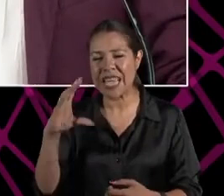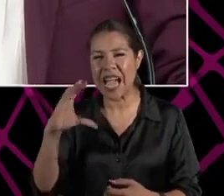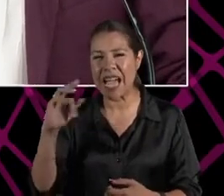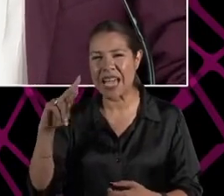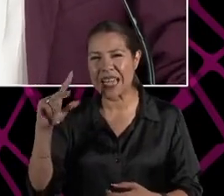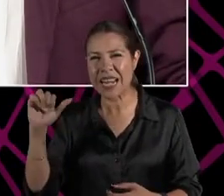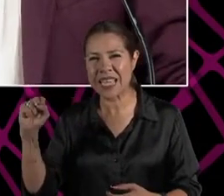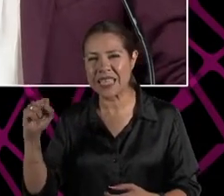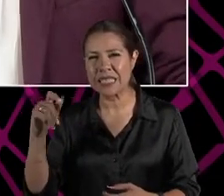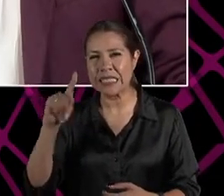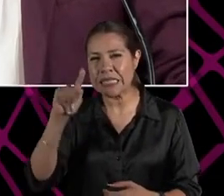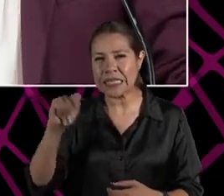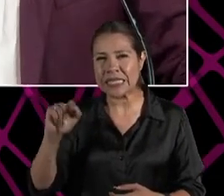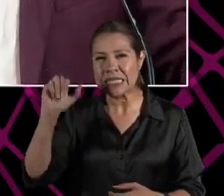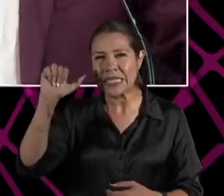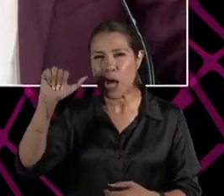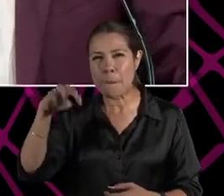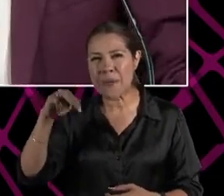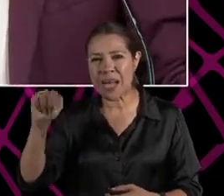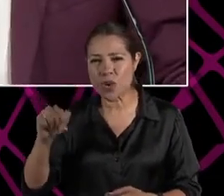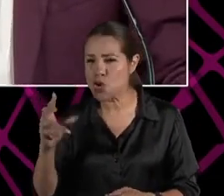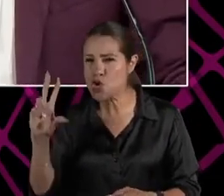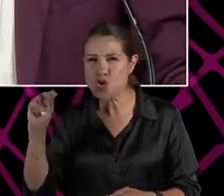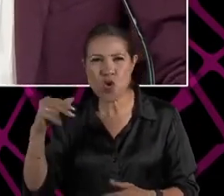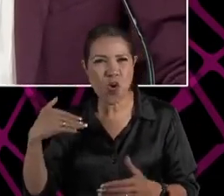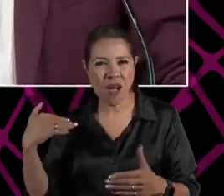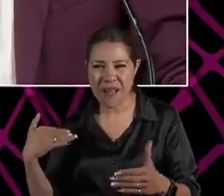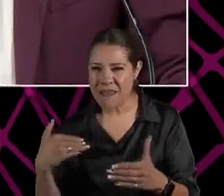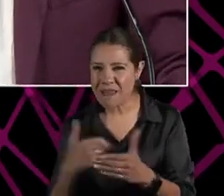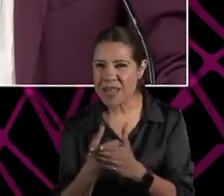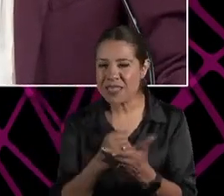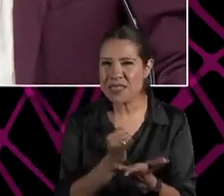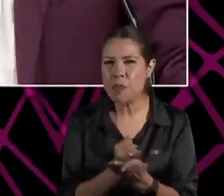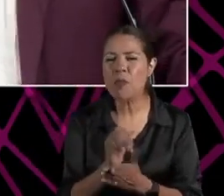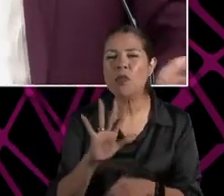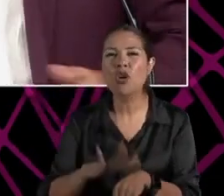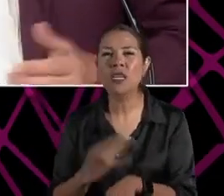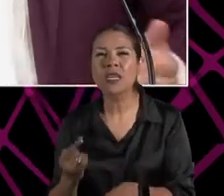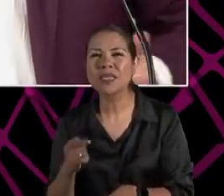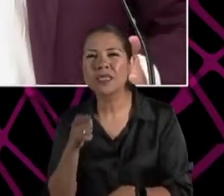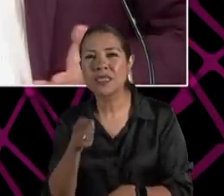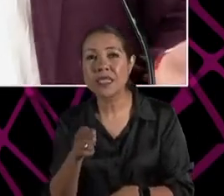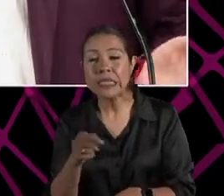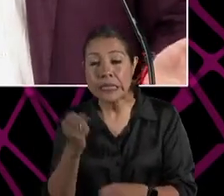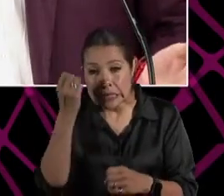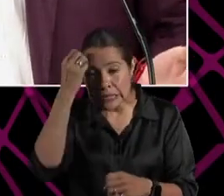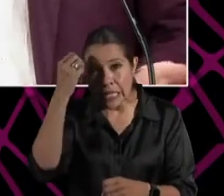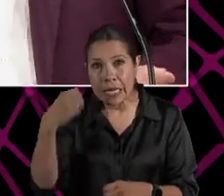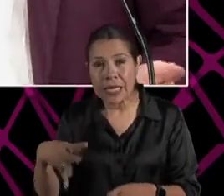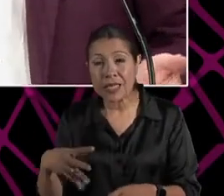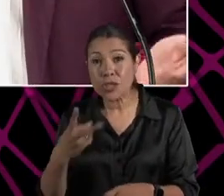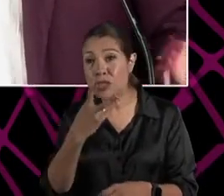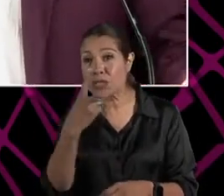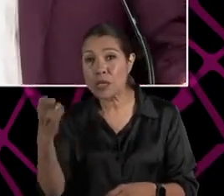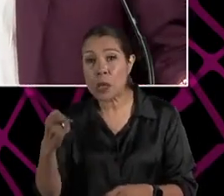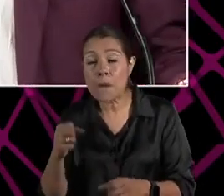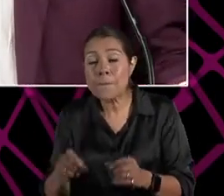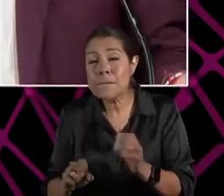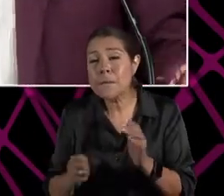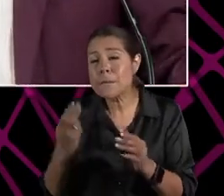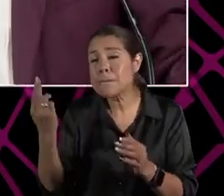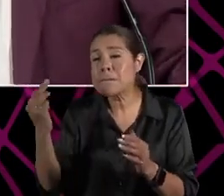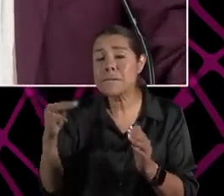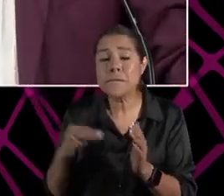carnal, Samarripa, que no avancen las investigaciones. ¿Por qué? Porque se van a saber que no son 200, sino